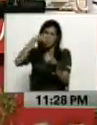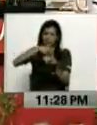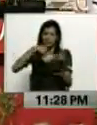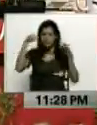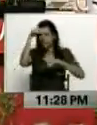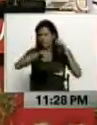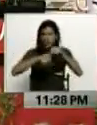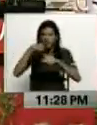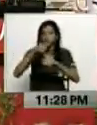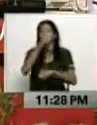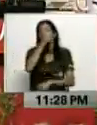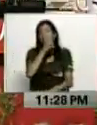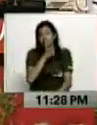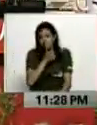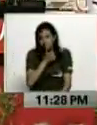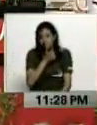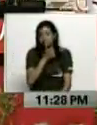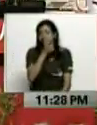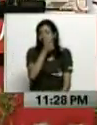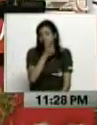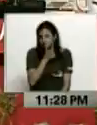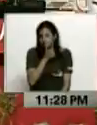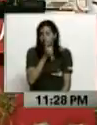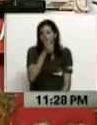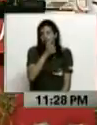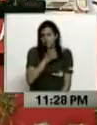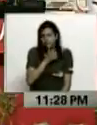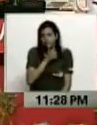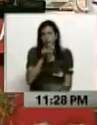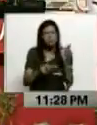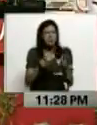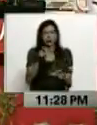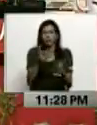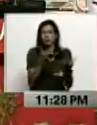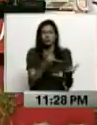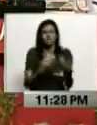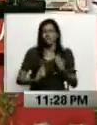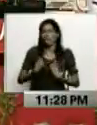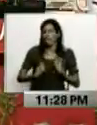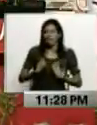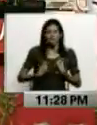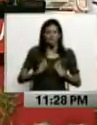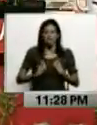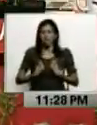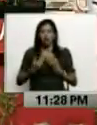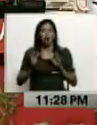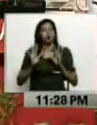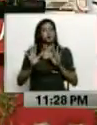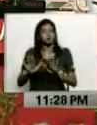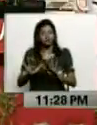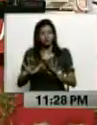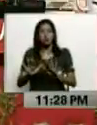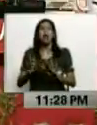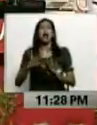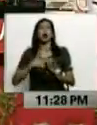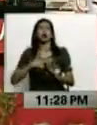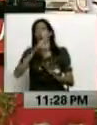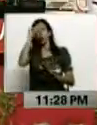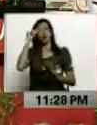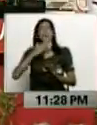mucha paciencia mucha paciencia una gente que está desesperada y viene est nuestra